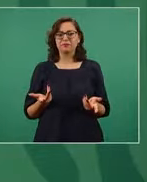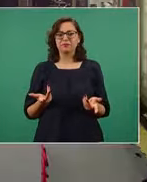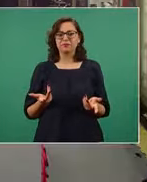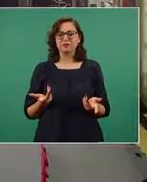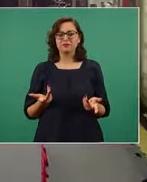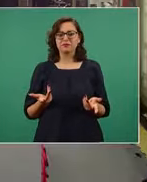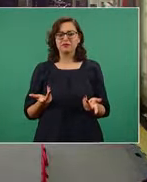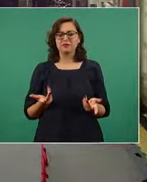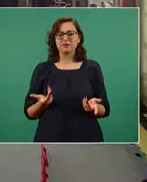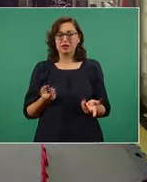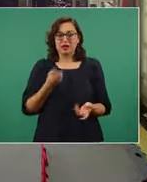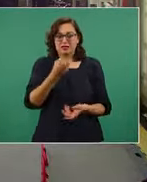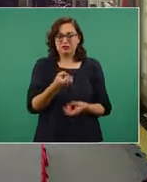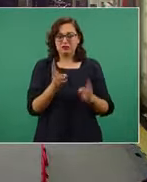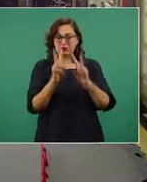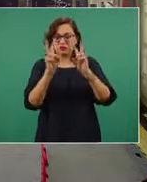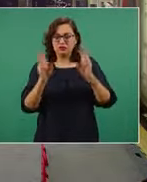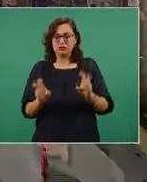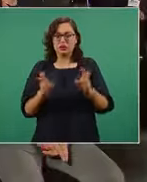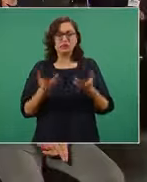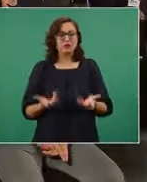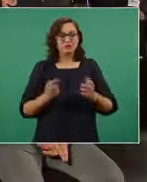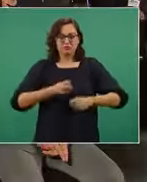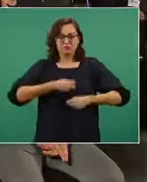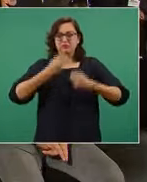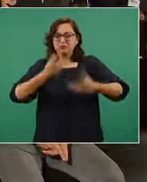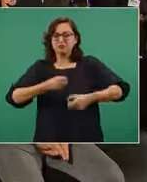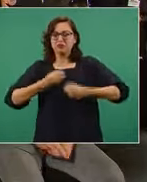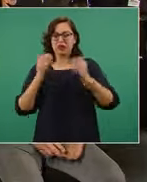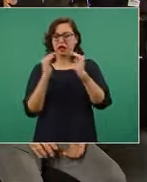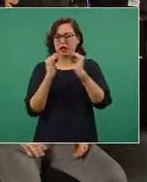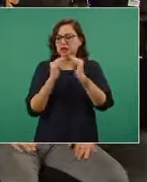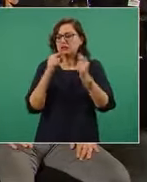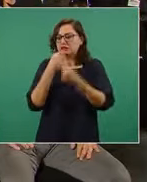no hablar de estos temas en la casa, en la familia, con los niños?